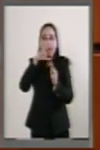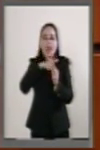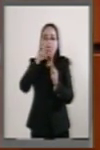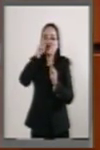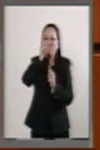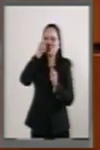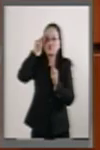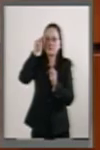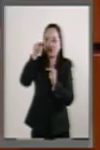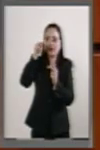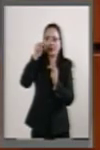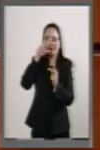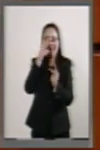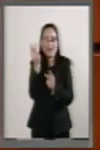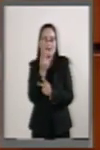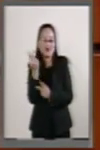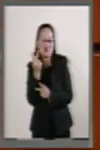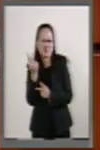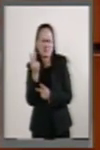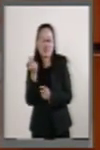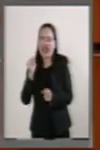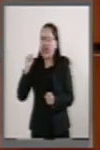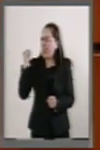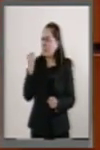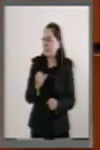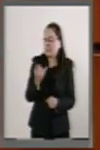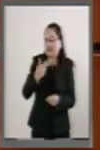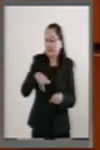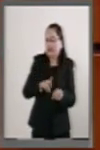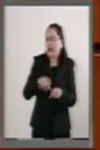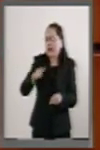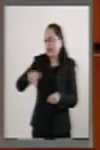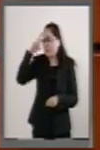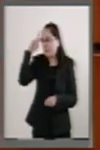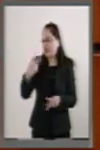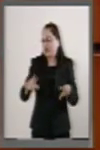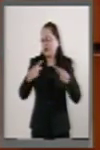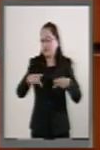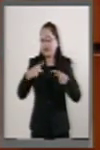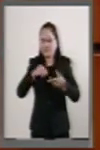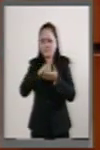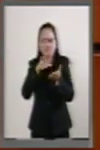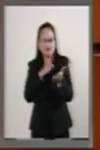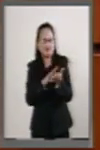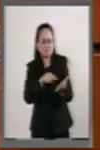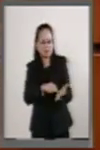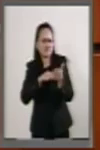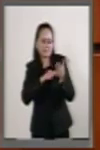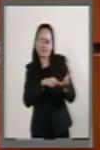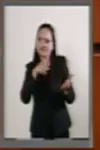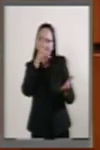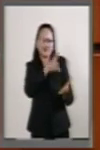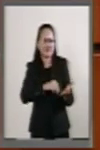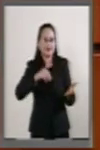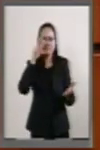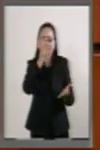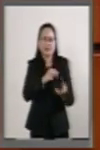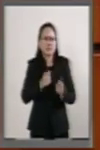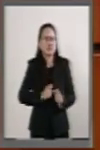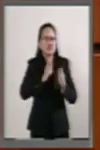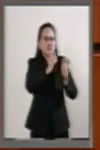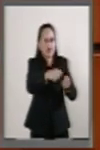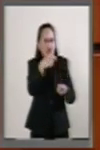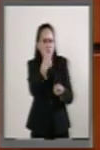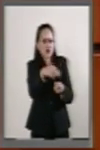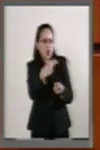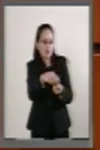apellido. Burocráticos como somos los mexicanos, en el registro civil se negaron a otorgarle